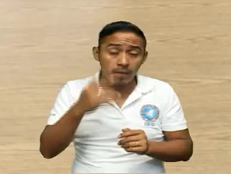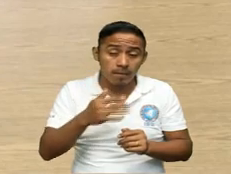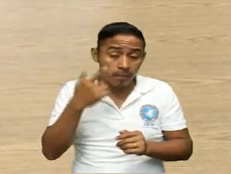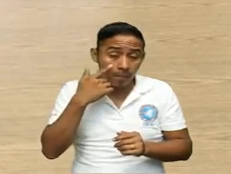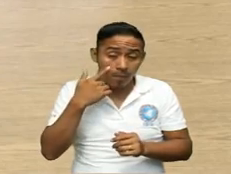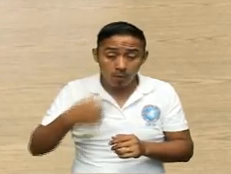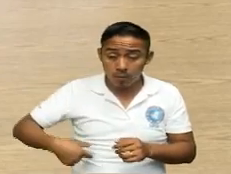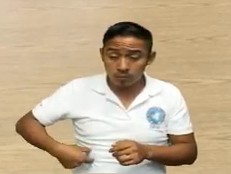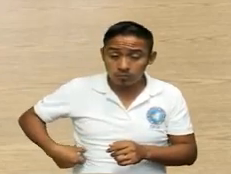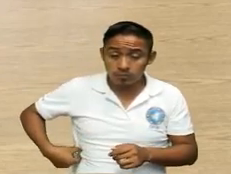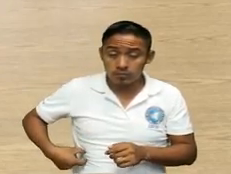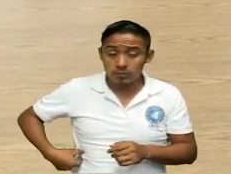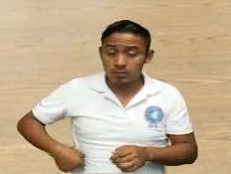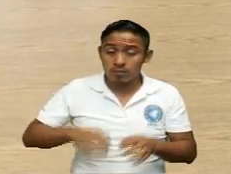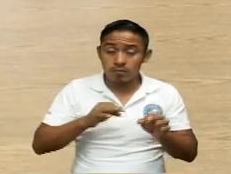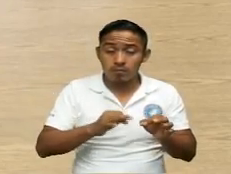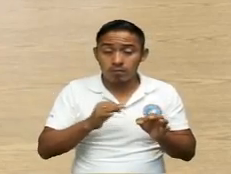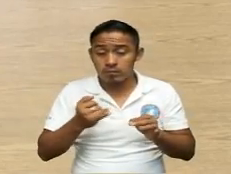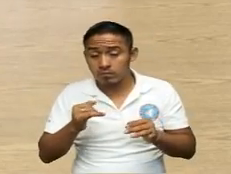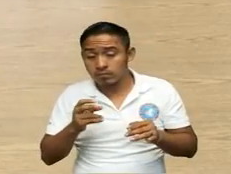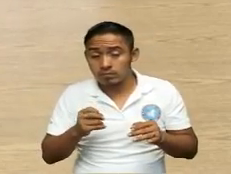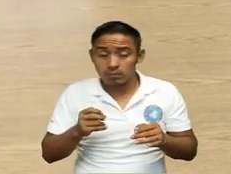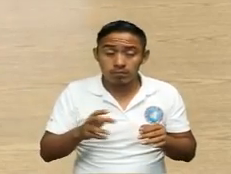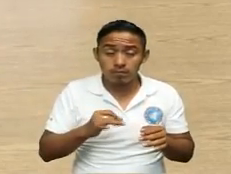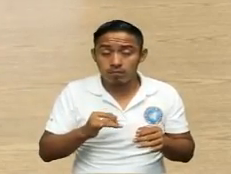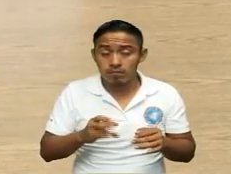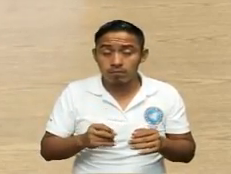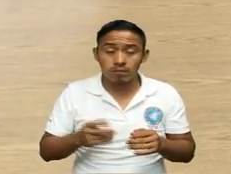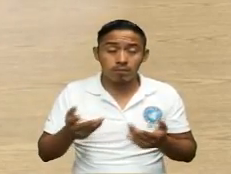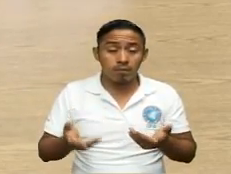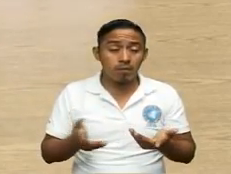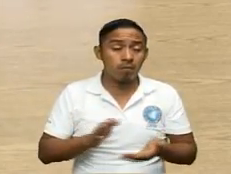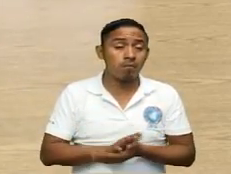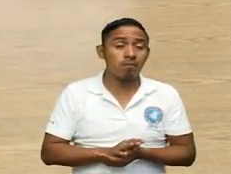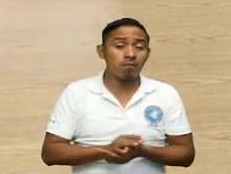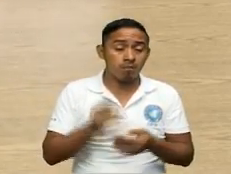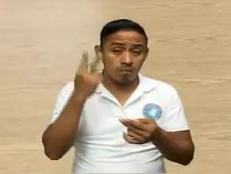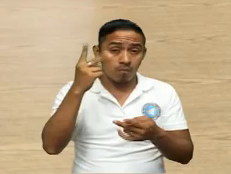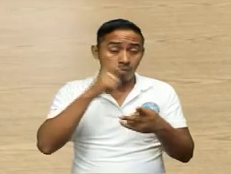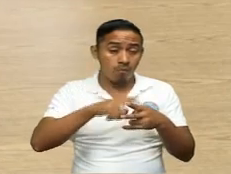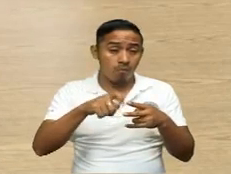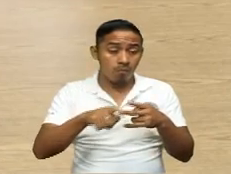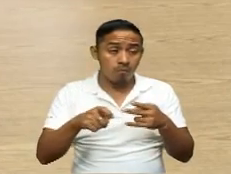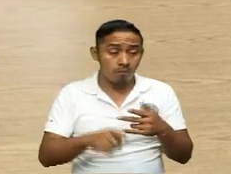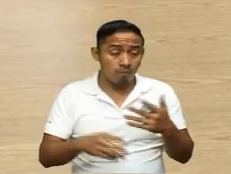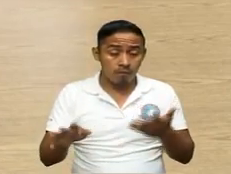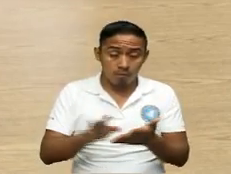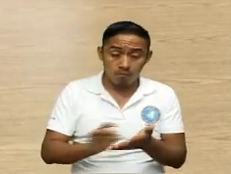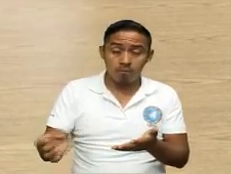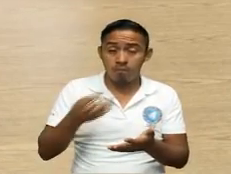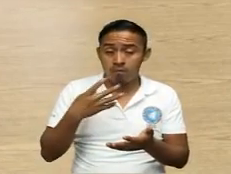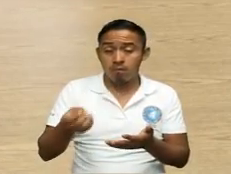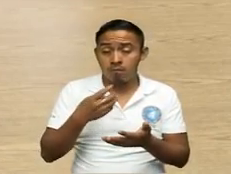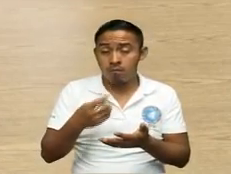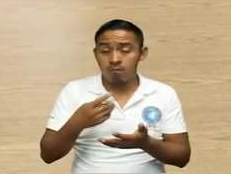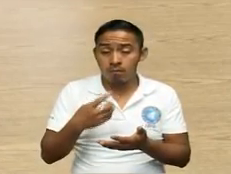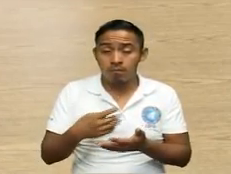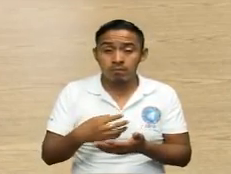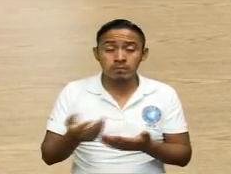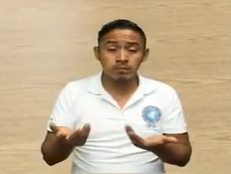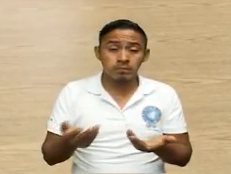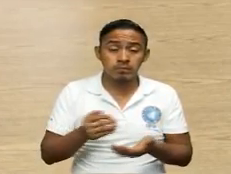para ver cómo está el funcionamiento y ver si toleran el tratamiento tomado, ¿ya? Porque son 2 meses de tratamiento que van a tomar, ¿sí? Y son